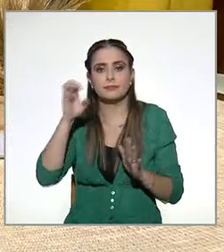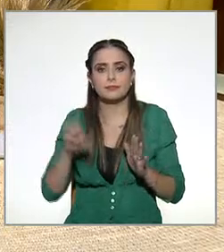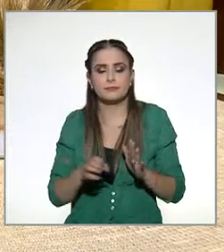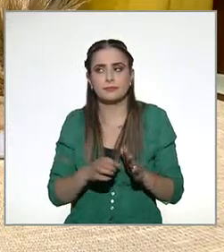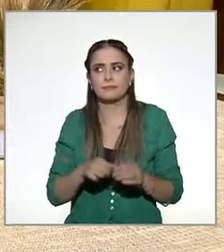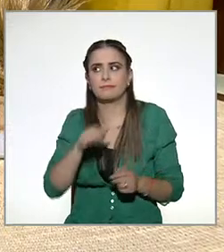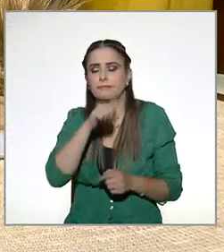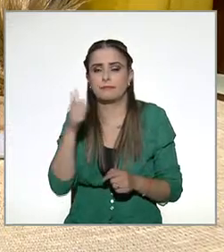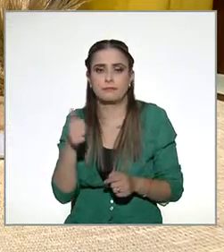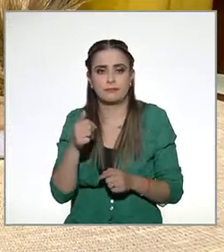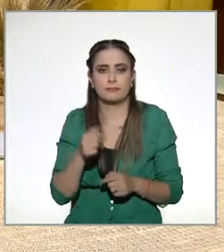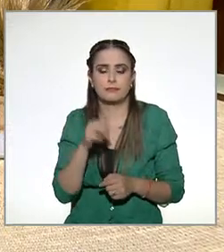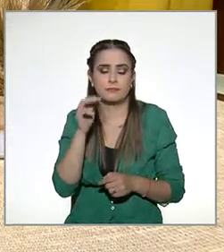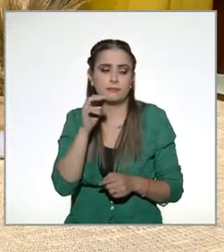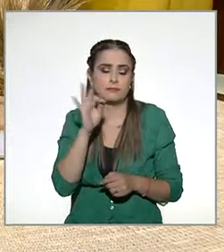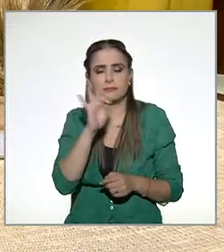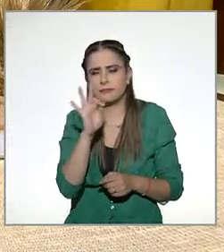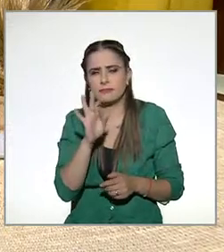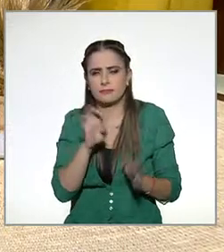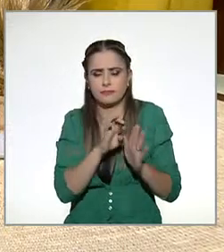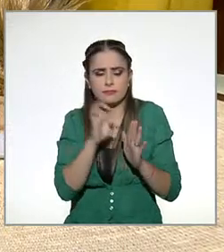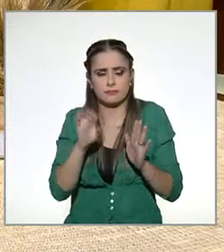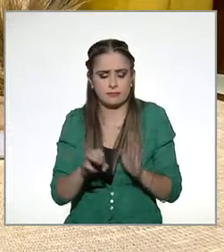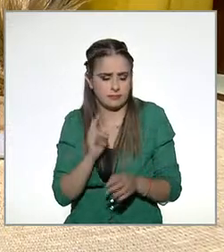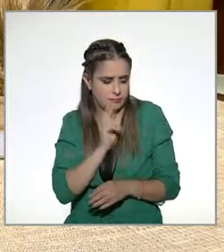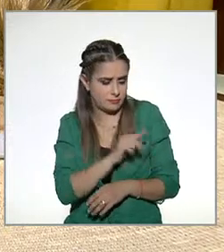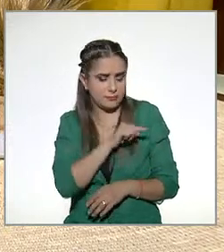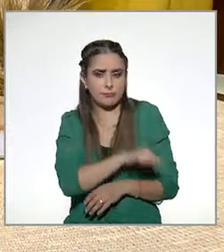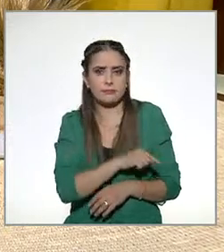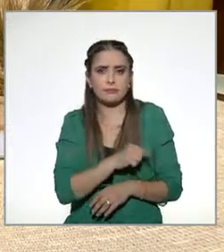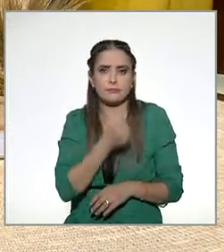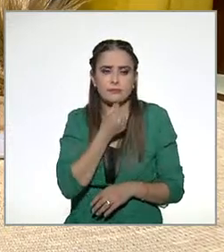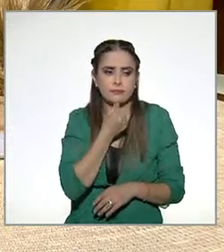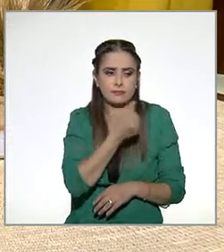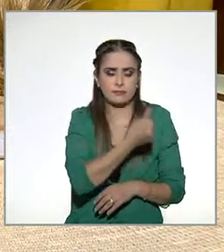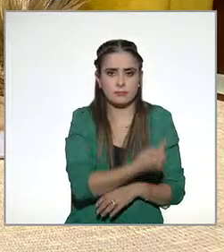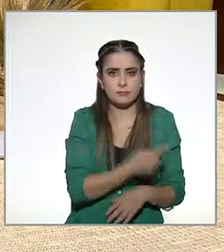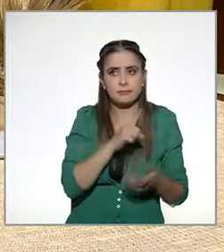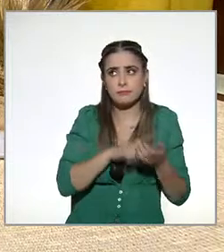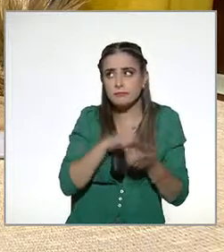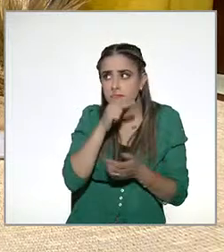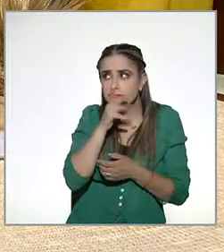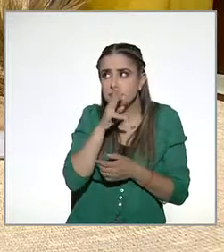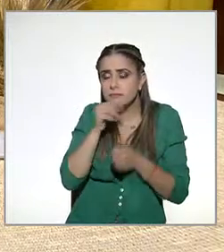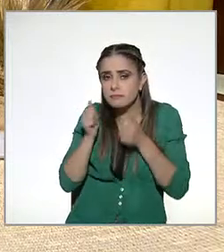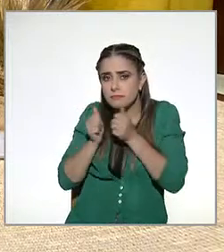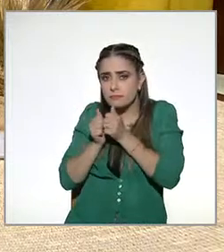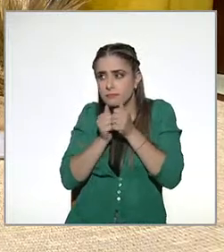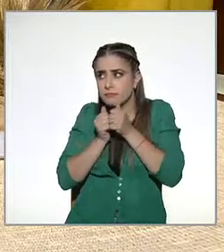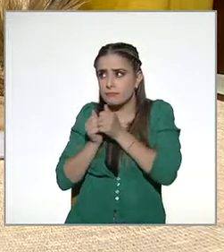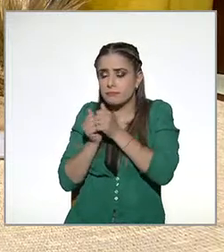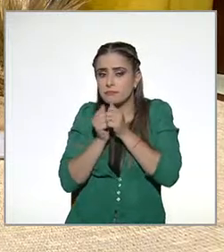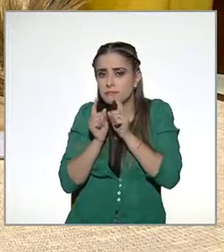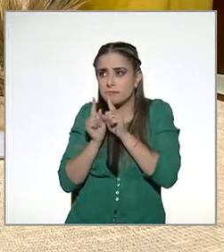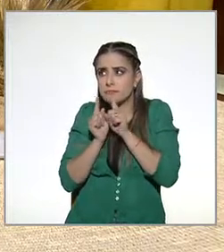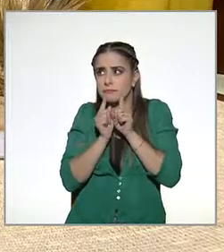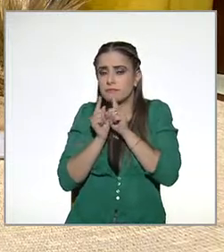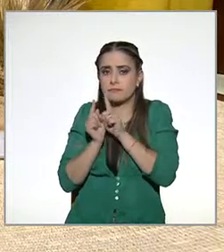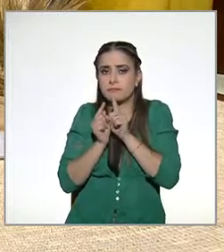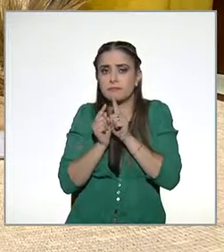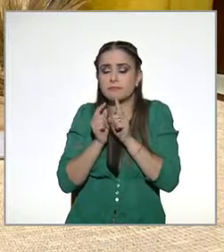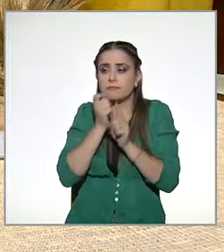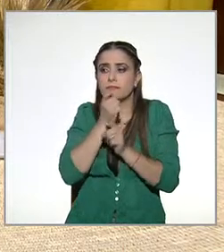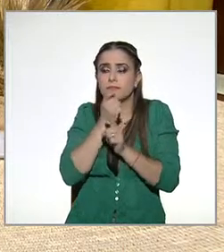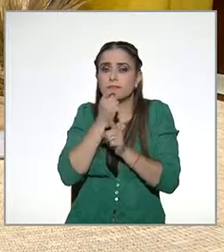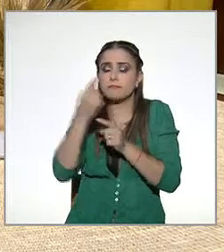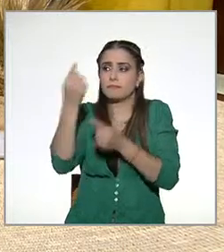puede ser como algo que llame la atención cuando justo esta alienación de la que habla Miriam llega al punto donde el niño no se puede defender?